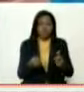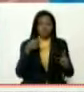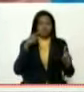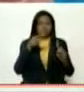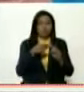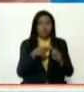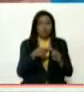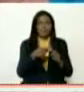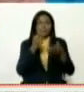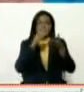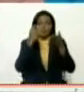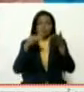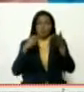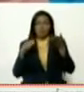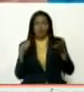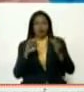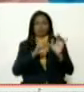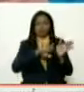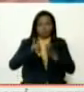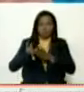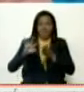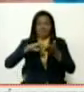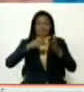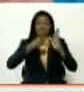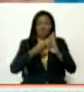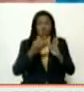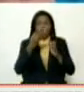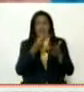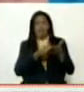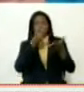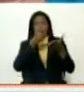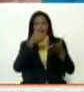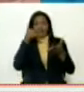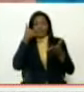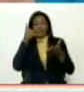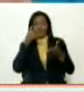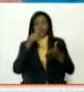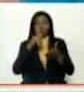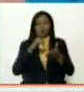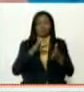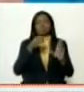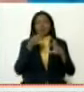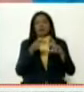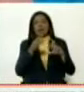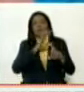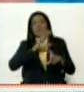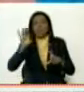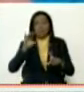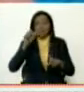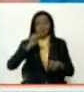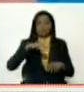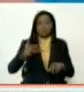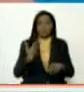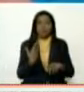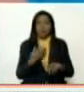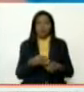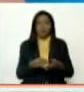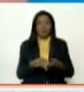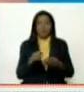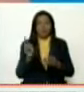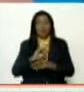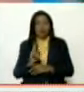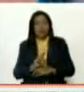manual. Ahora, por la vía tecnológica, con esta maravillosa creación del carné de la patria, se podrán cargar